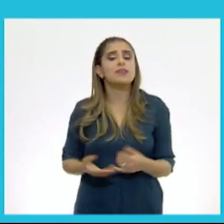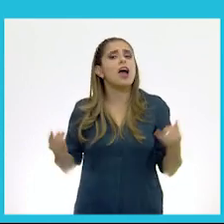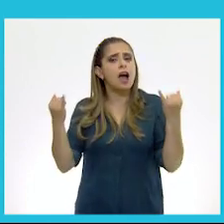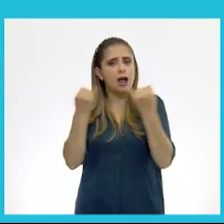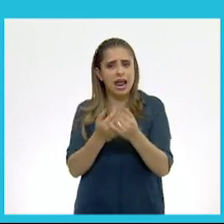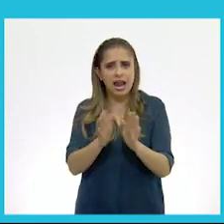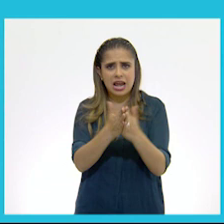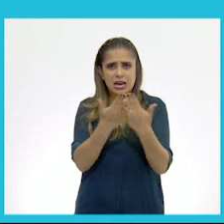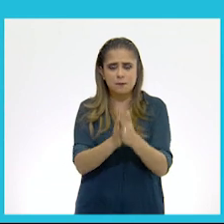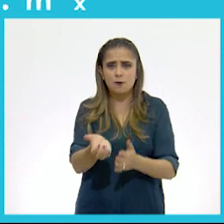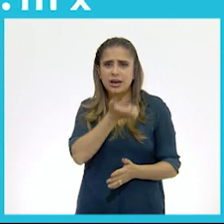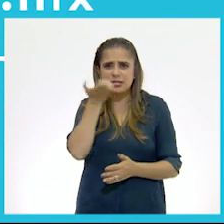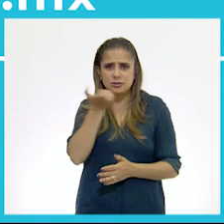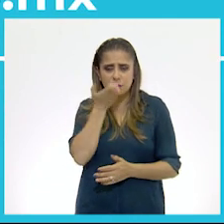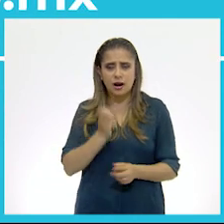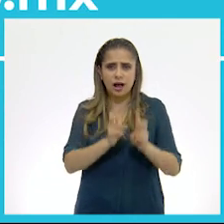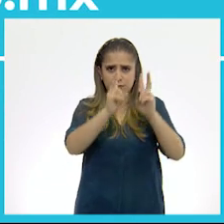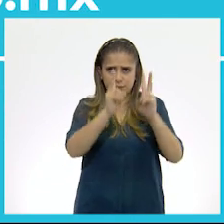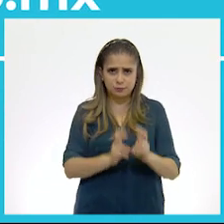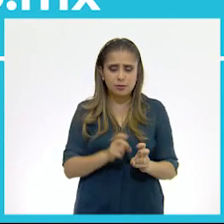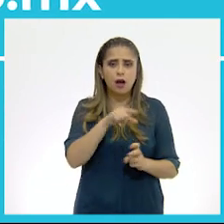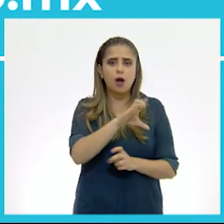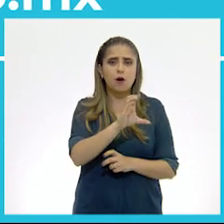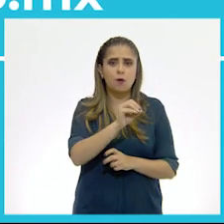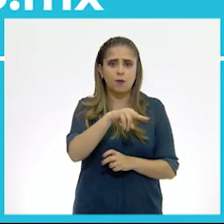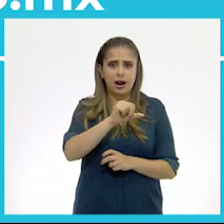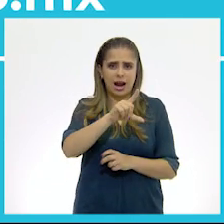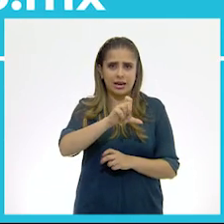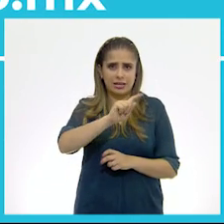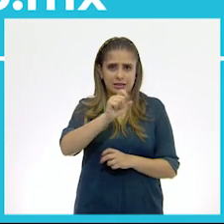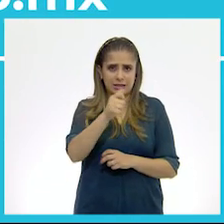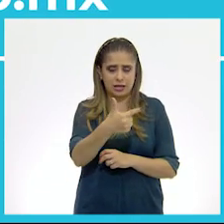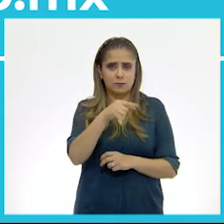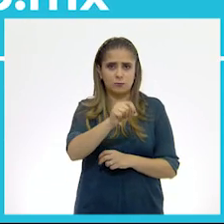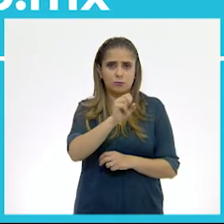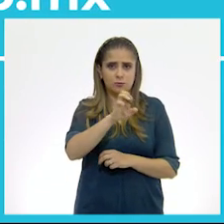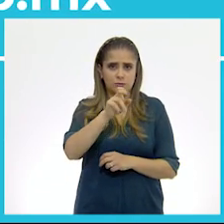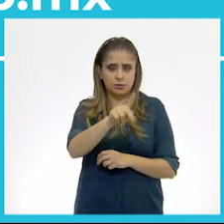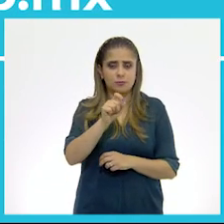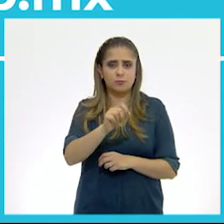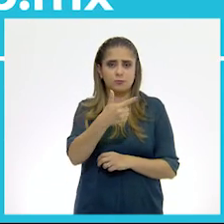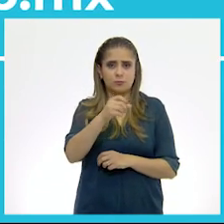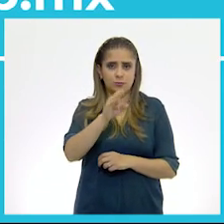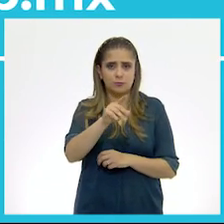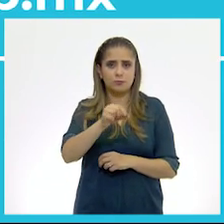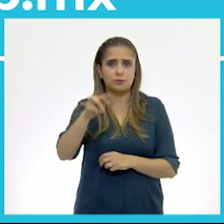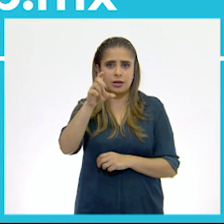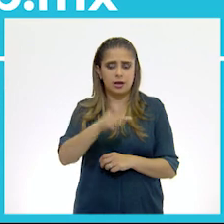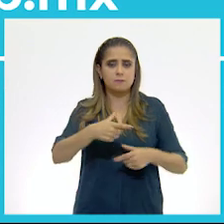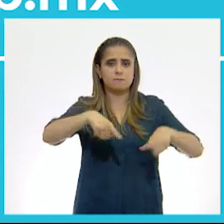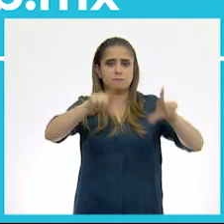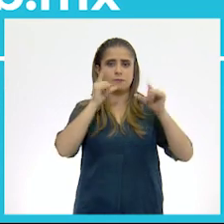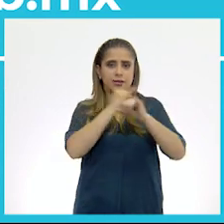los libros de texto en la página conaliteg.cep.gov.mx.